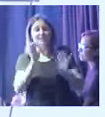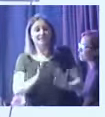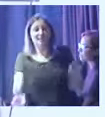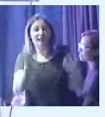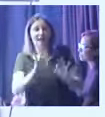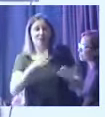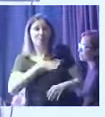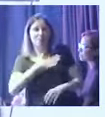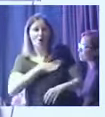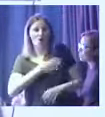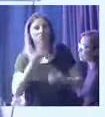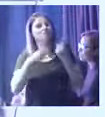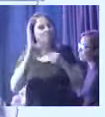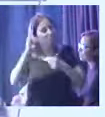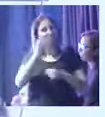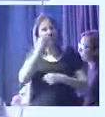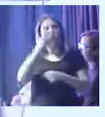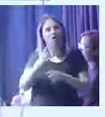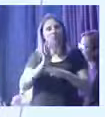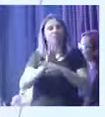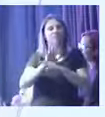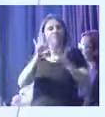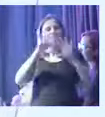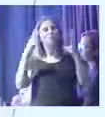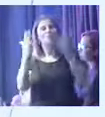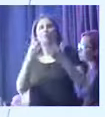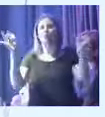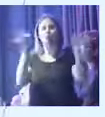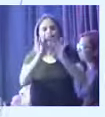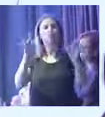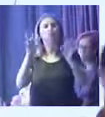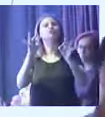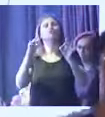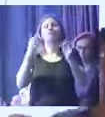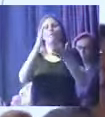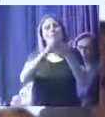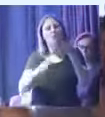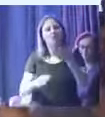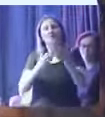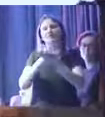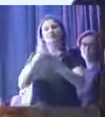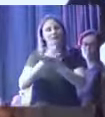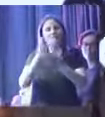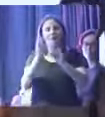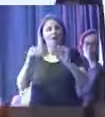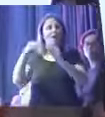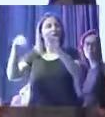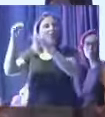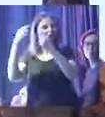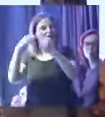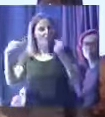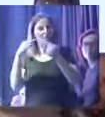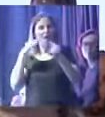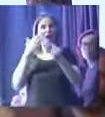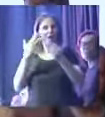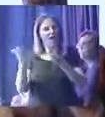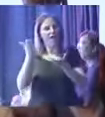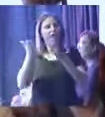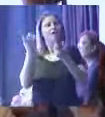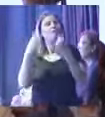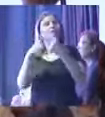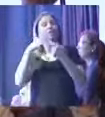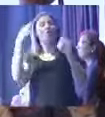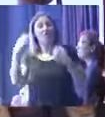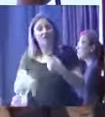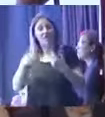que suene. Sí, flor del mundo. En la música, en la poesía, siempre hay exageración y hay superlativos. Pero quiero creer que cuando